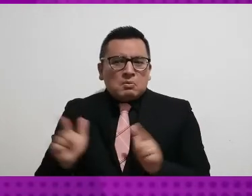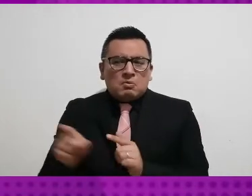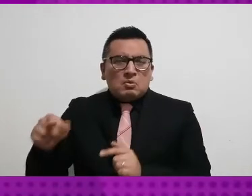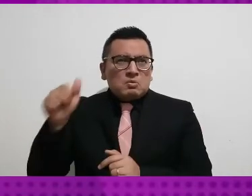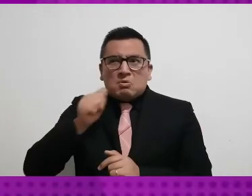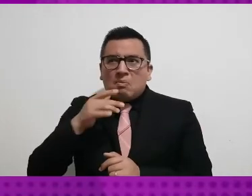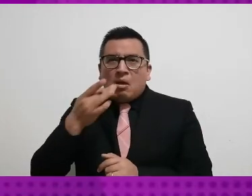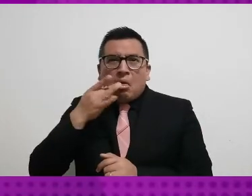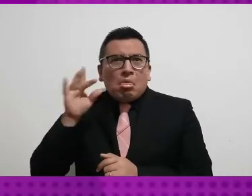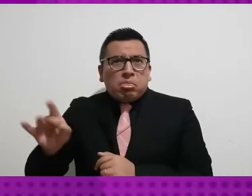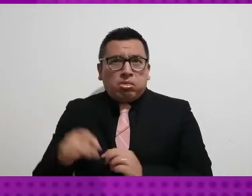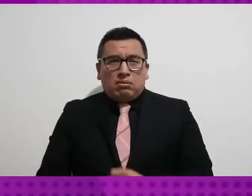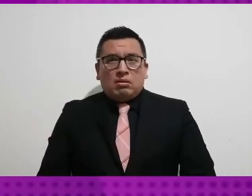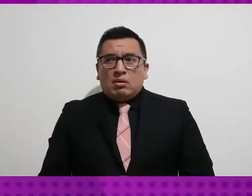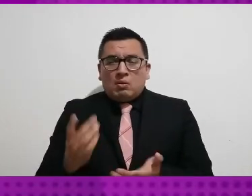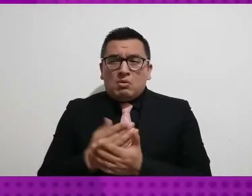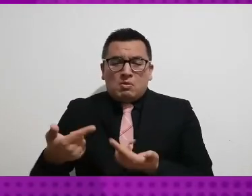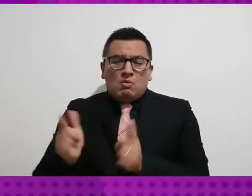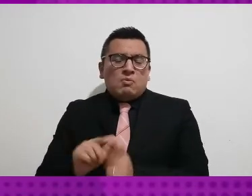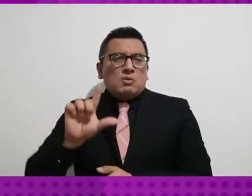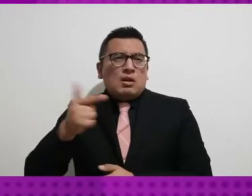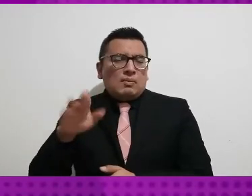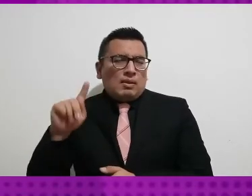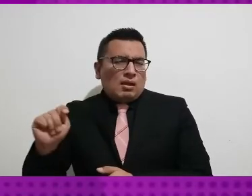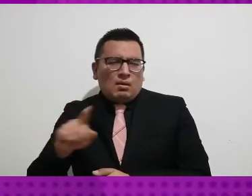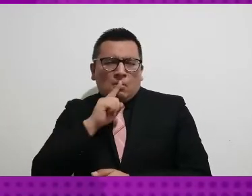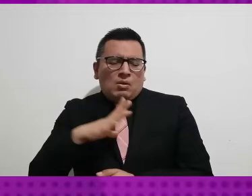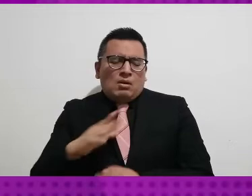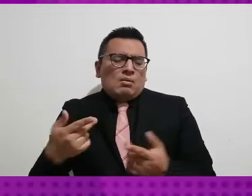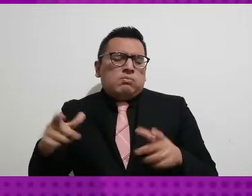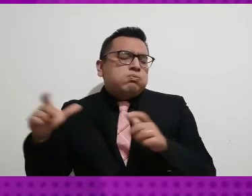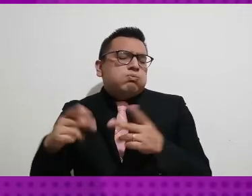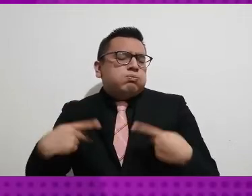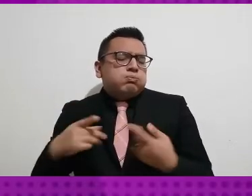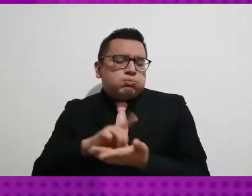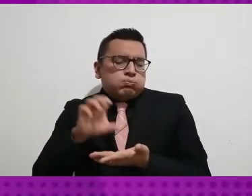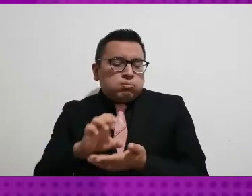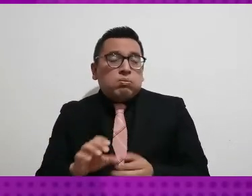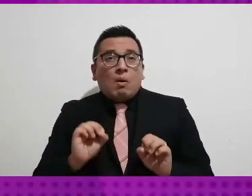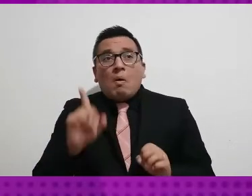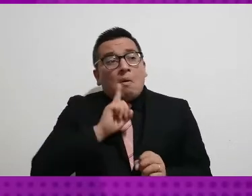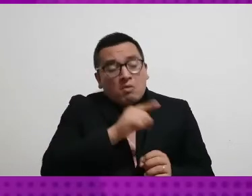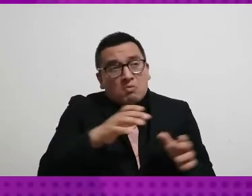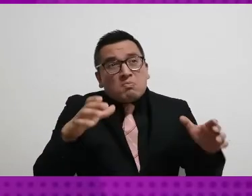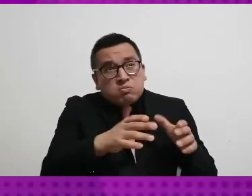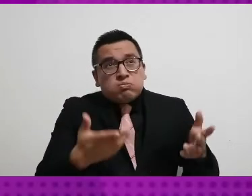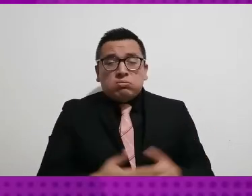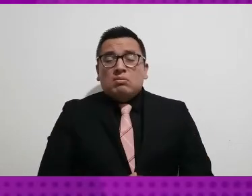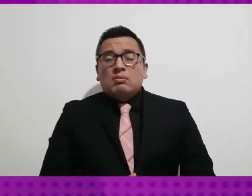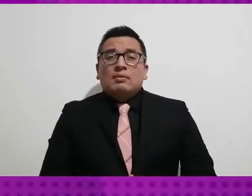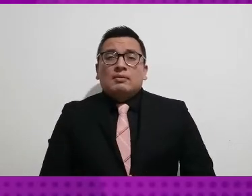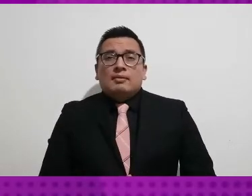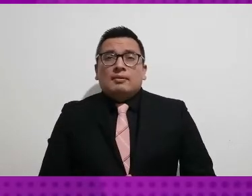los grupos históricamente discriminados. No solamente los LGBT, hay muchos otros grupos, personas con discapacidad, las mujeres en su momento también han sido un grupo